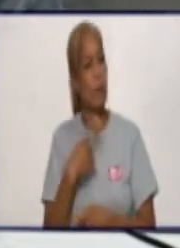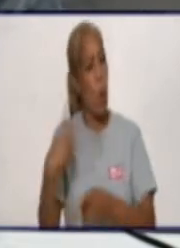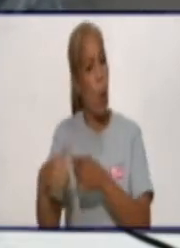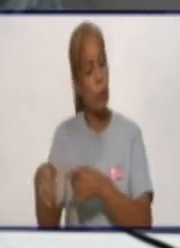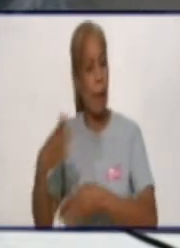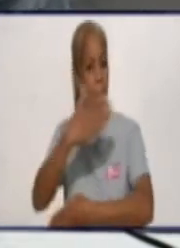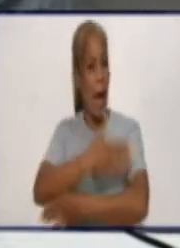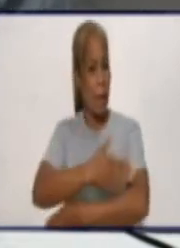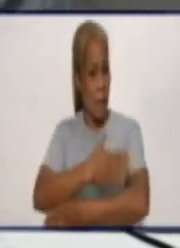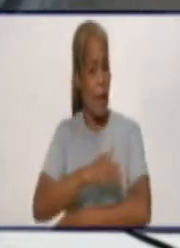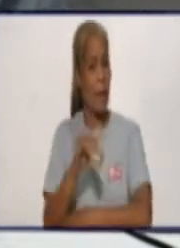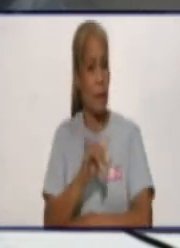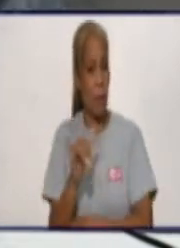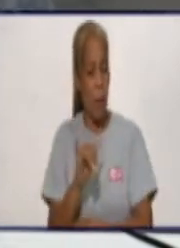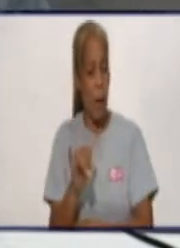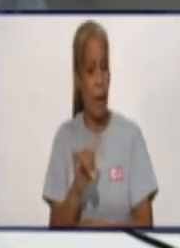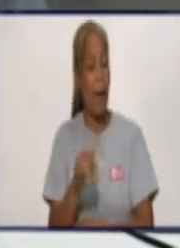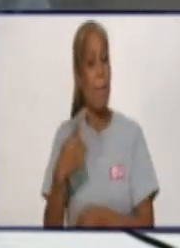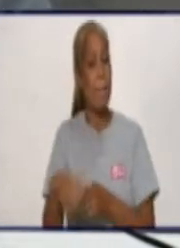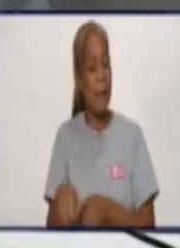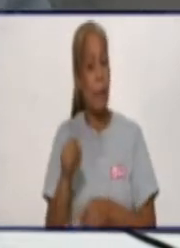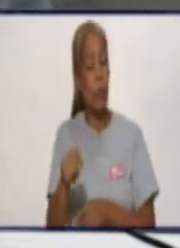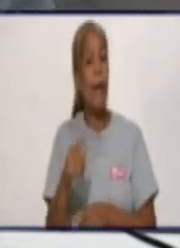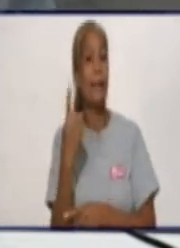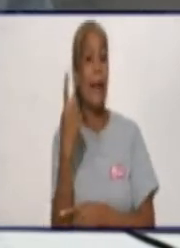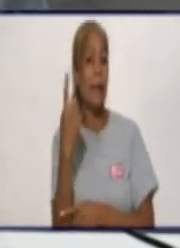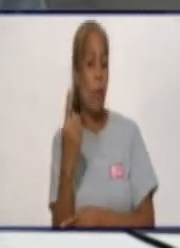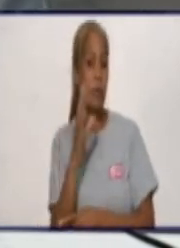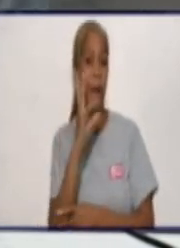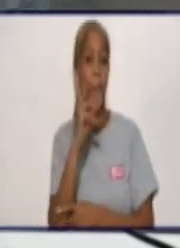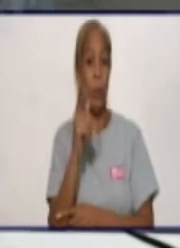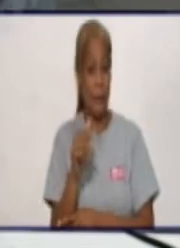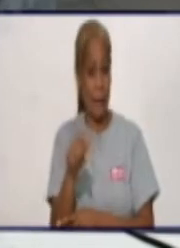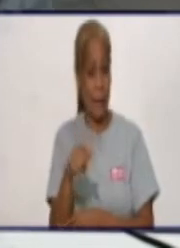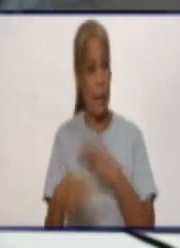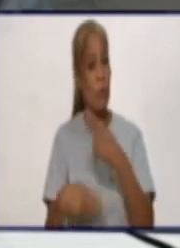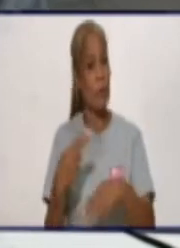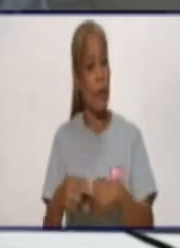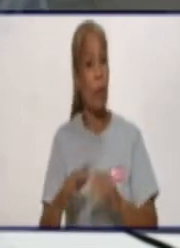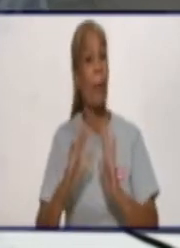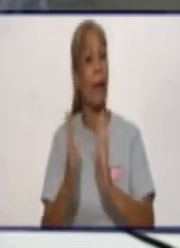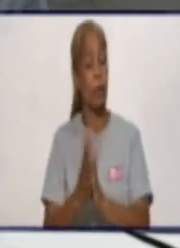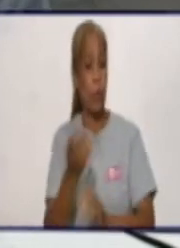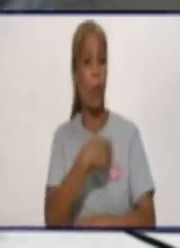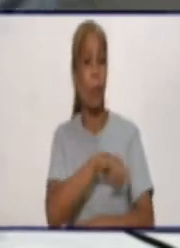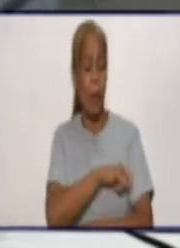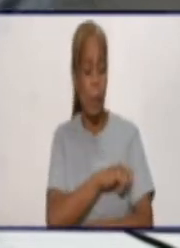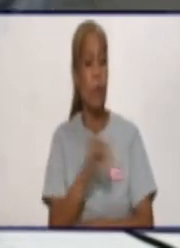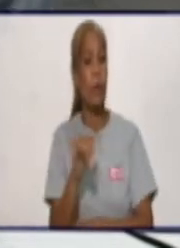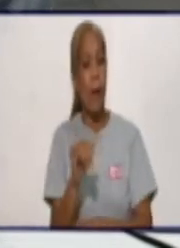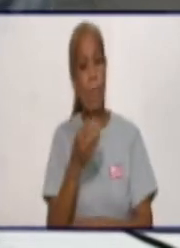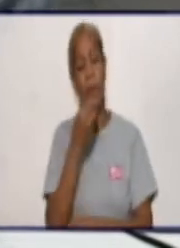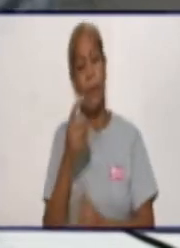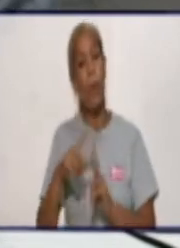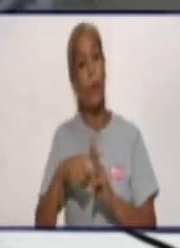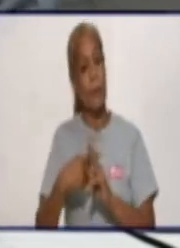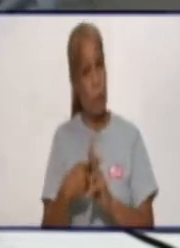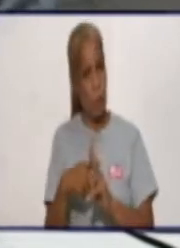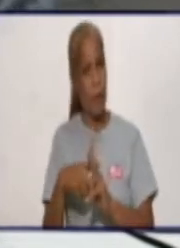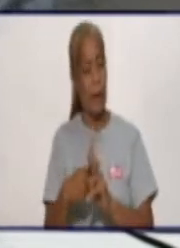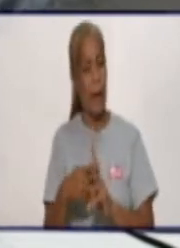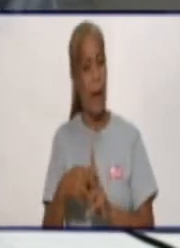haciendo y de las cosas maravillosas que estamos haciendo por el pueblo las podemos y estamos mejores condiciones de resolverlas y quería significar es